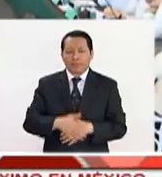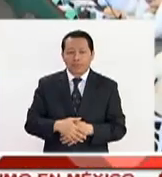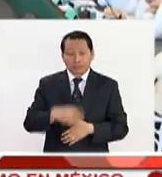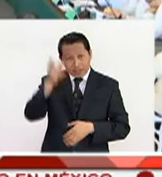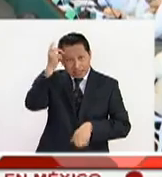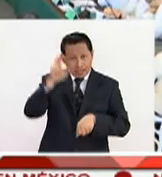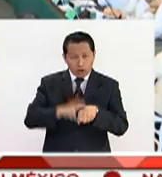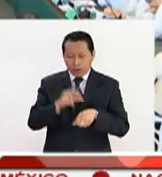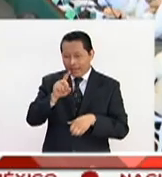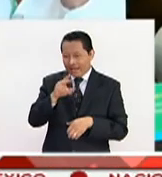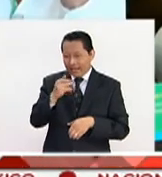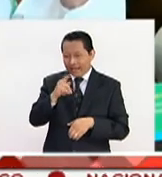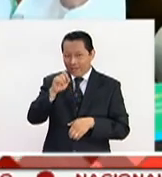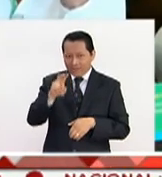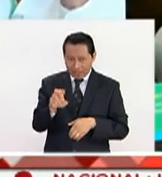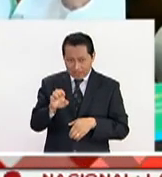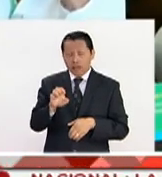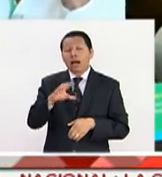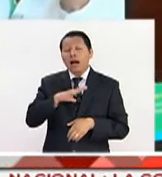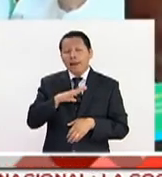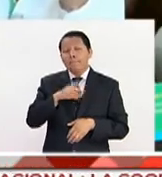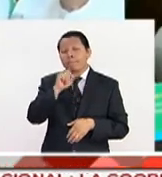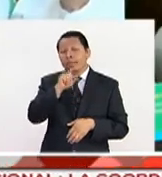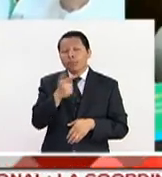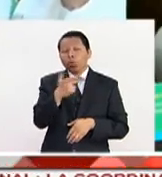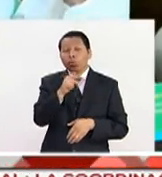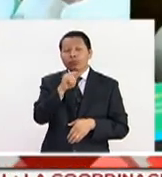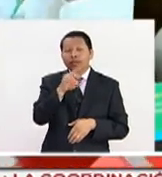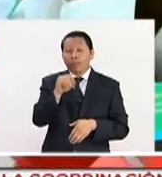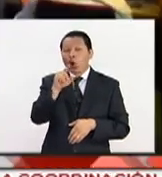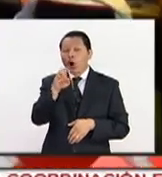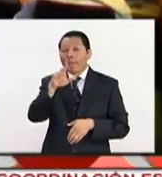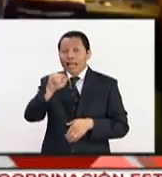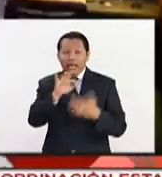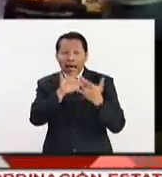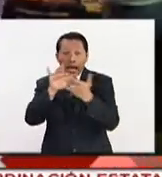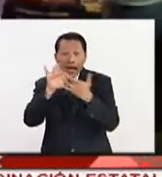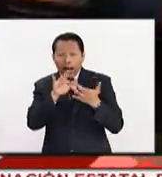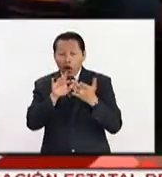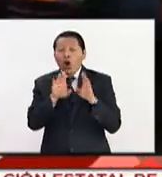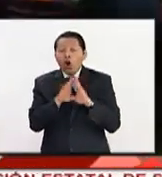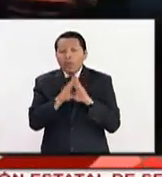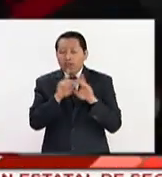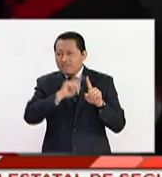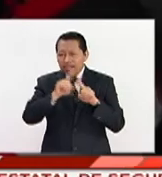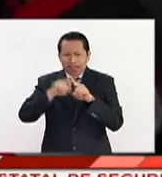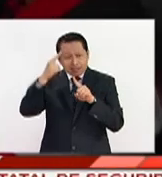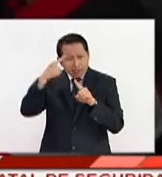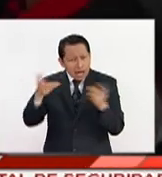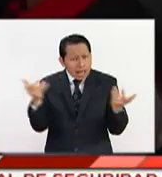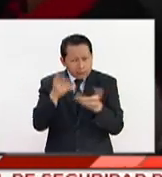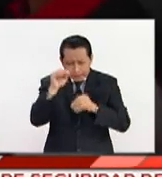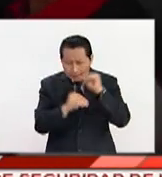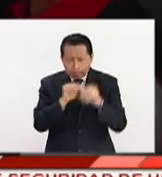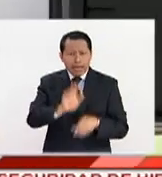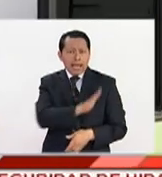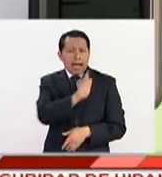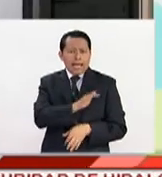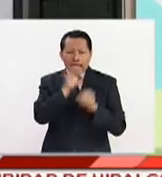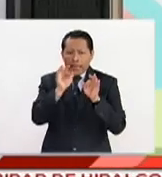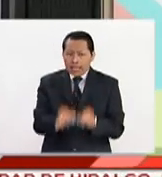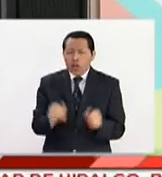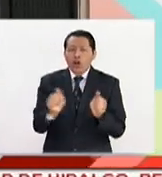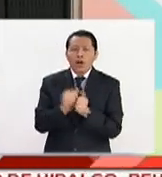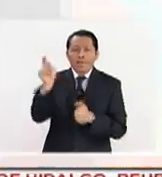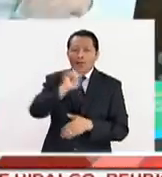general de Televisión Educativa, Gustavo Lomelín, resaltó la estrecha cooperación que tienen los medios públicos para la creación de contenidos de calidad con